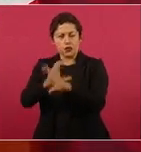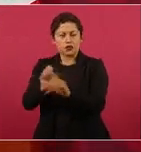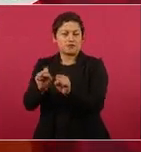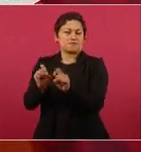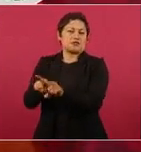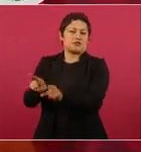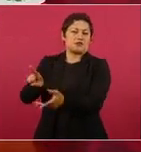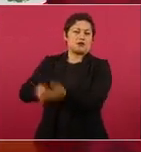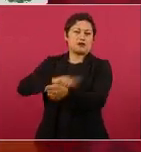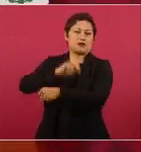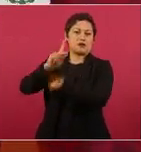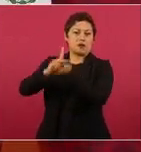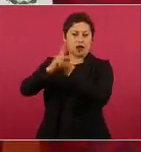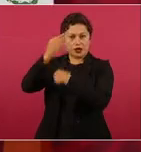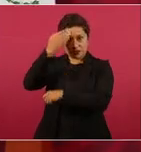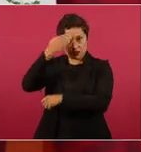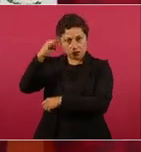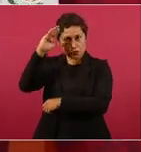de la trova,